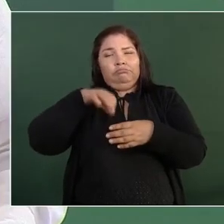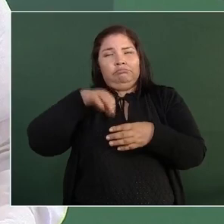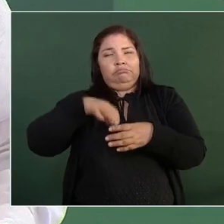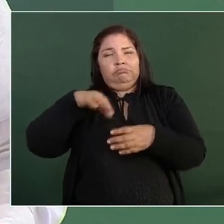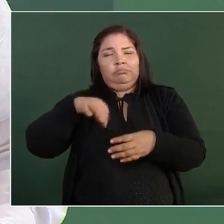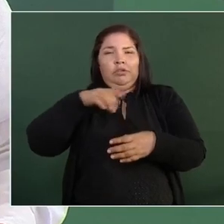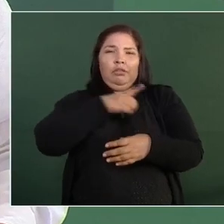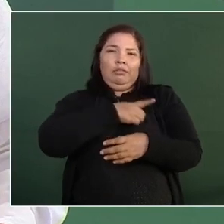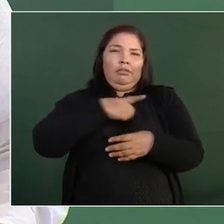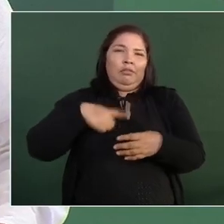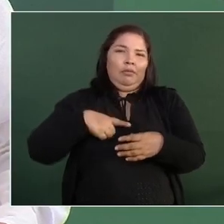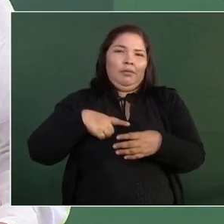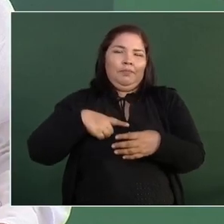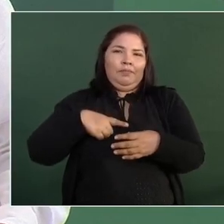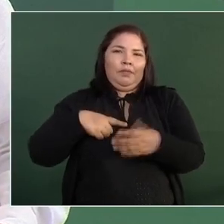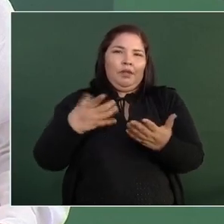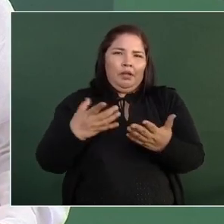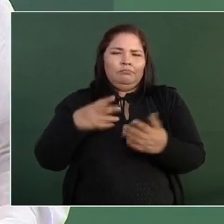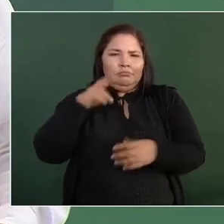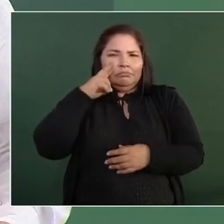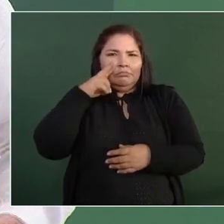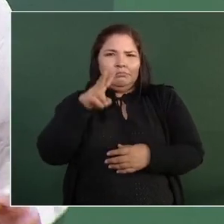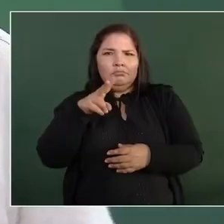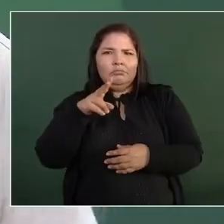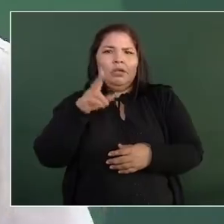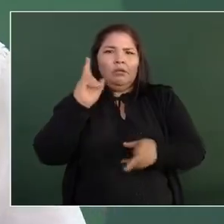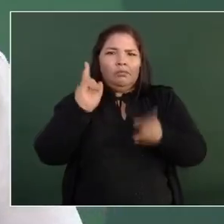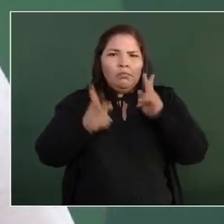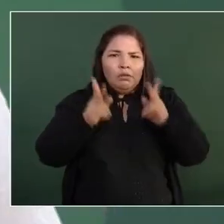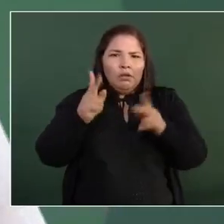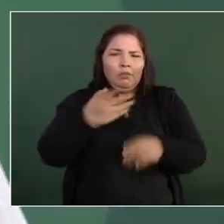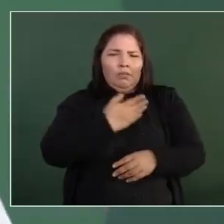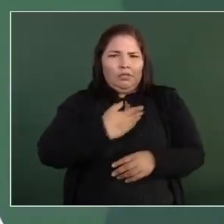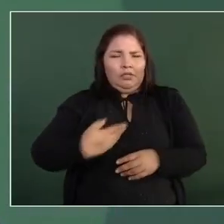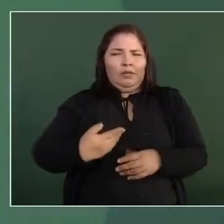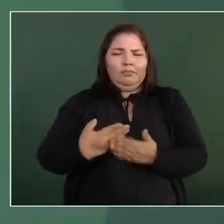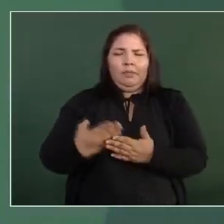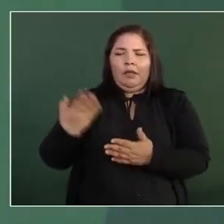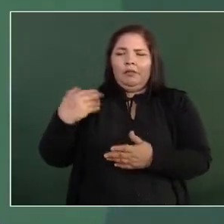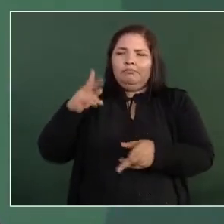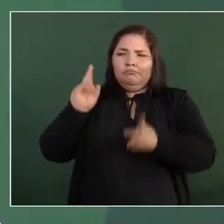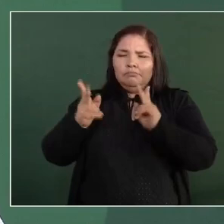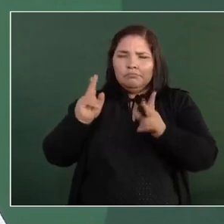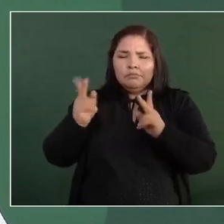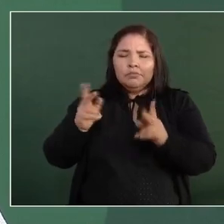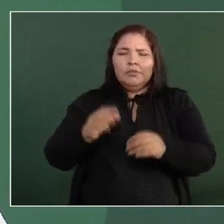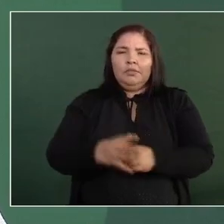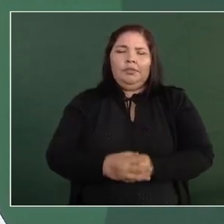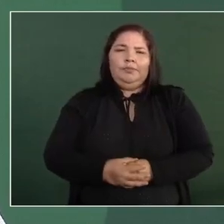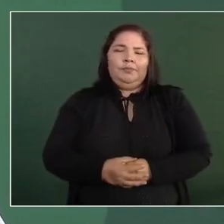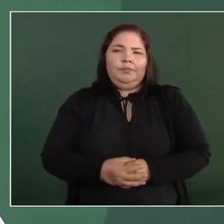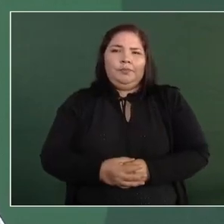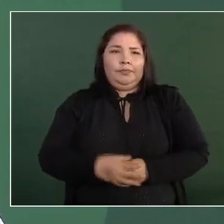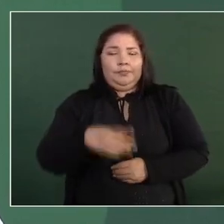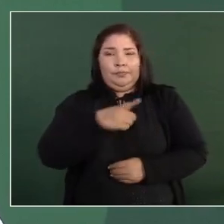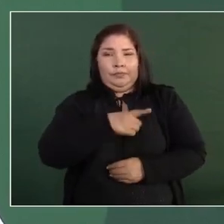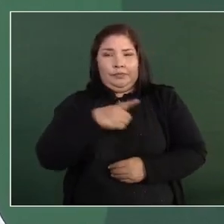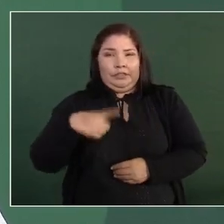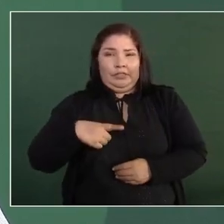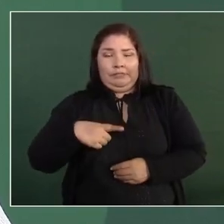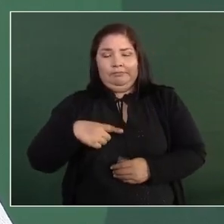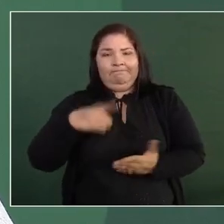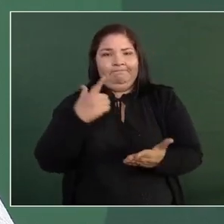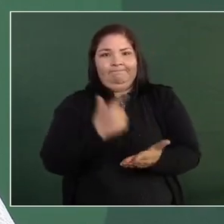Y hemos, lo hemos visto, yo lo he platicado con el presidente cuando tengo oportunidad de hacerlo, las deudas